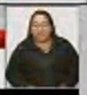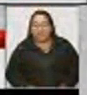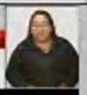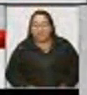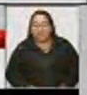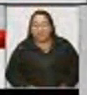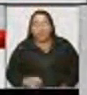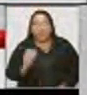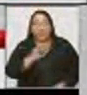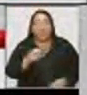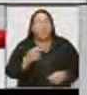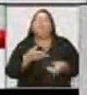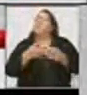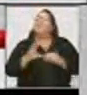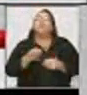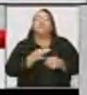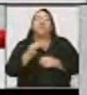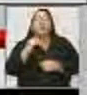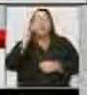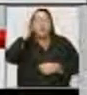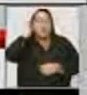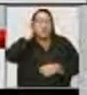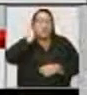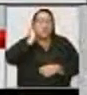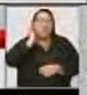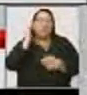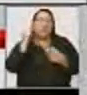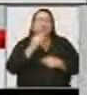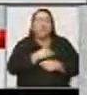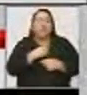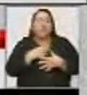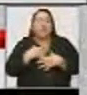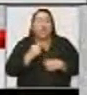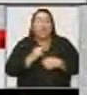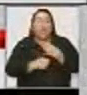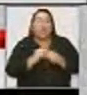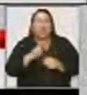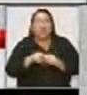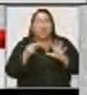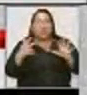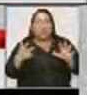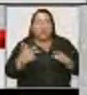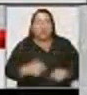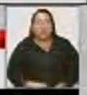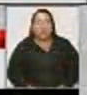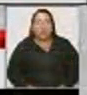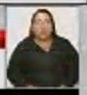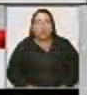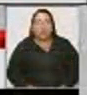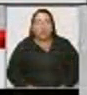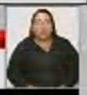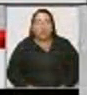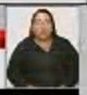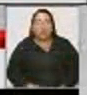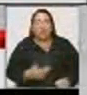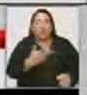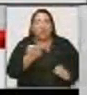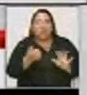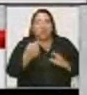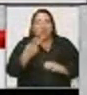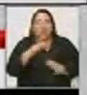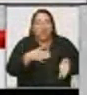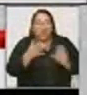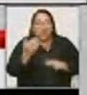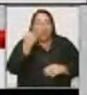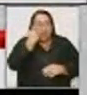Porcentajes de partos institucionales rurales. Según cifras del Ministerio de Salud, en el año 2018 se produjeron 362 casos